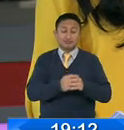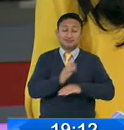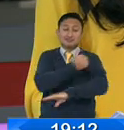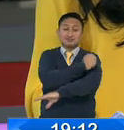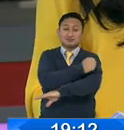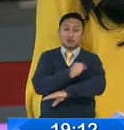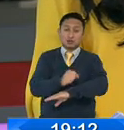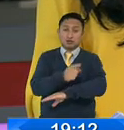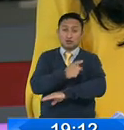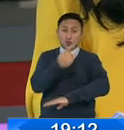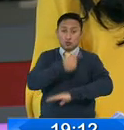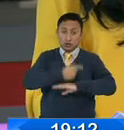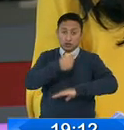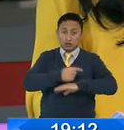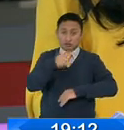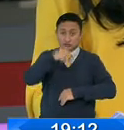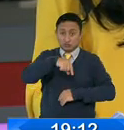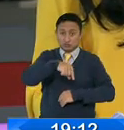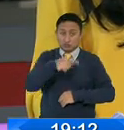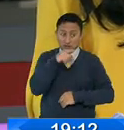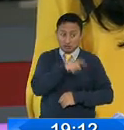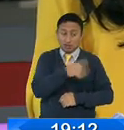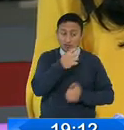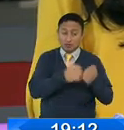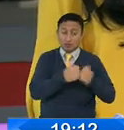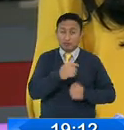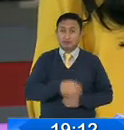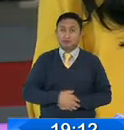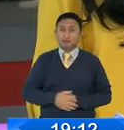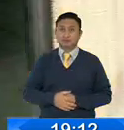del Guayas, donde se habría cometido el delito.